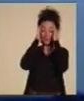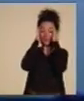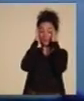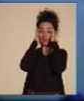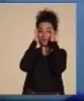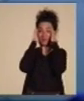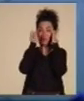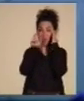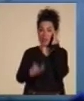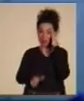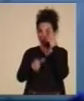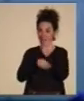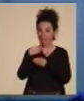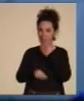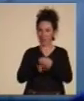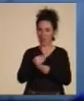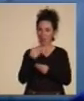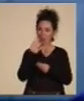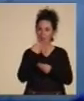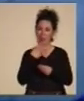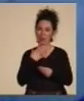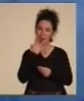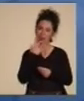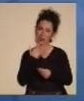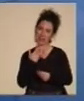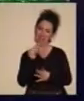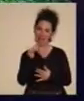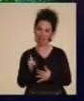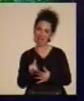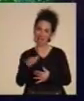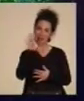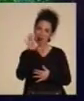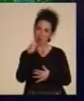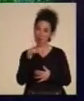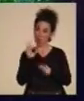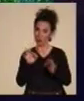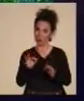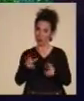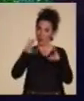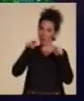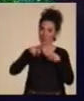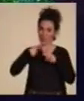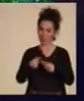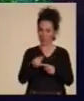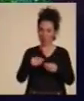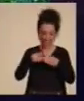Vaya, quien lo cerró tenía ahí babilla. Había bebido agua ahora mismo.